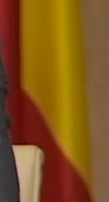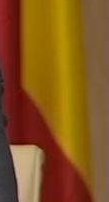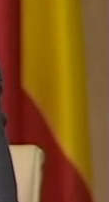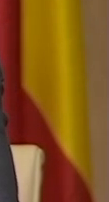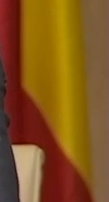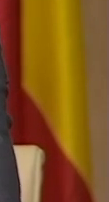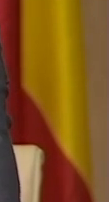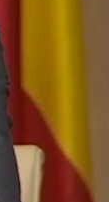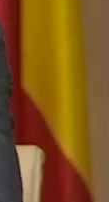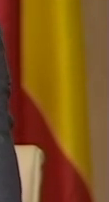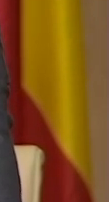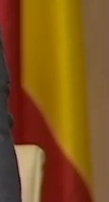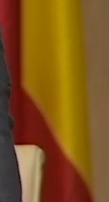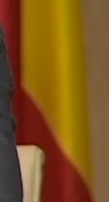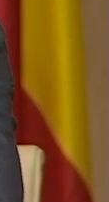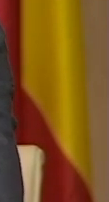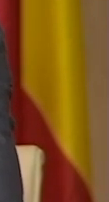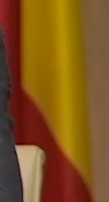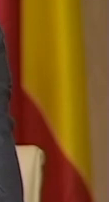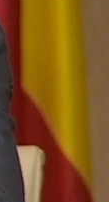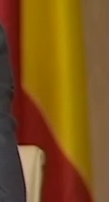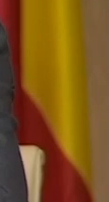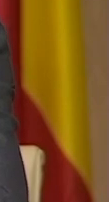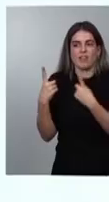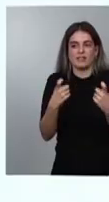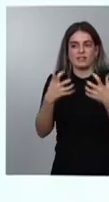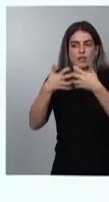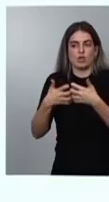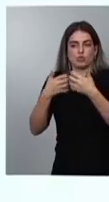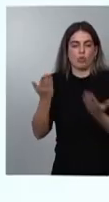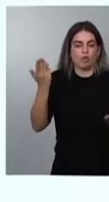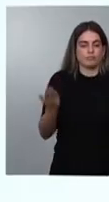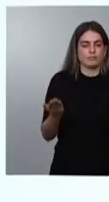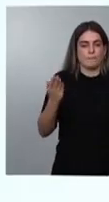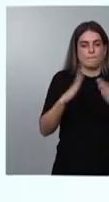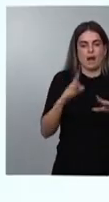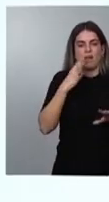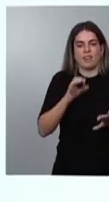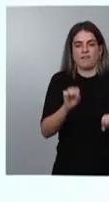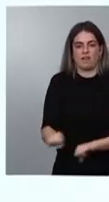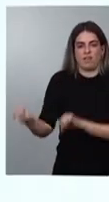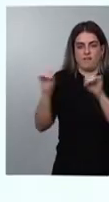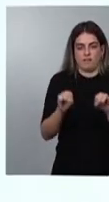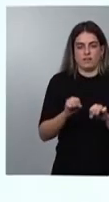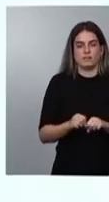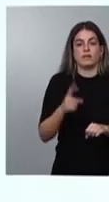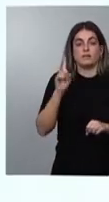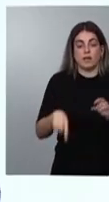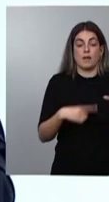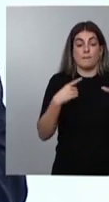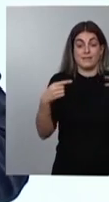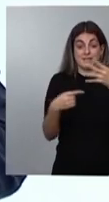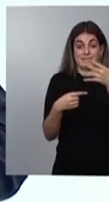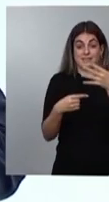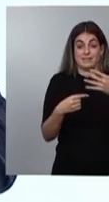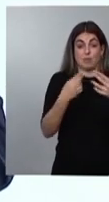serían prácticamente asumibles directamente a sus personas y se encontrarían en este momento en un grave procedimiento si tanto y